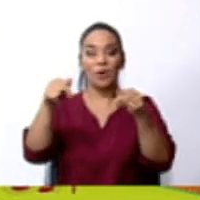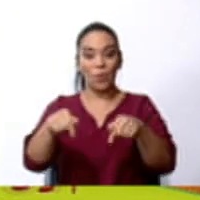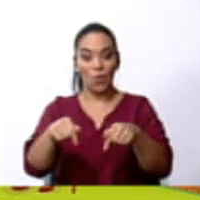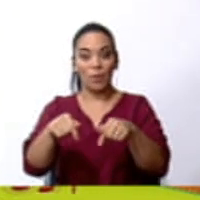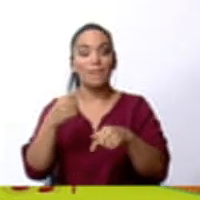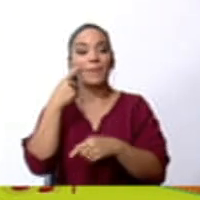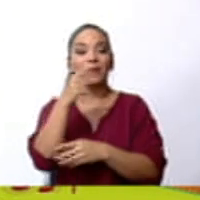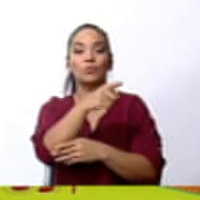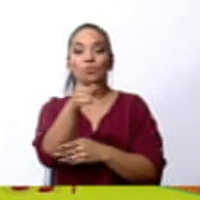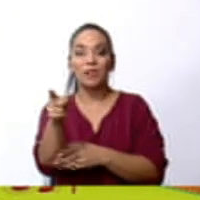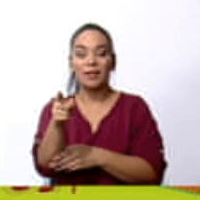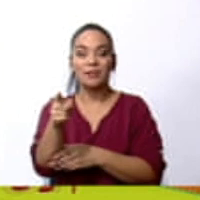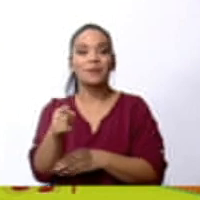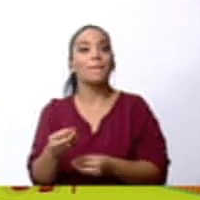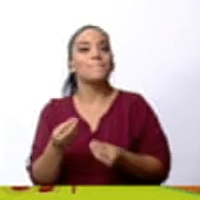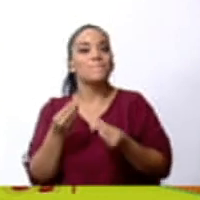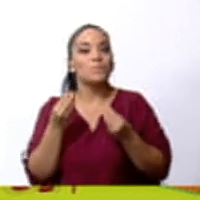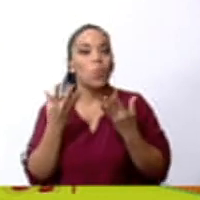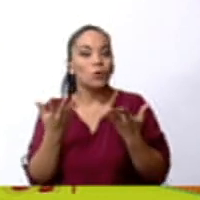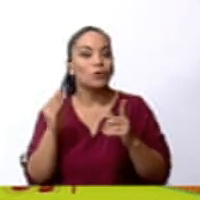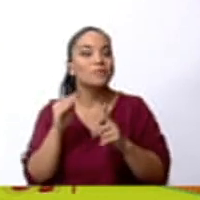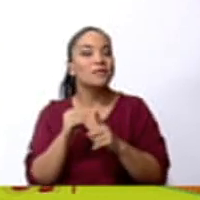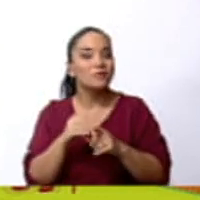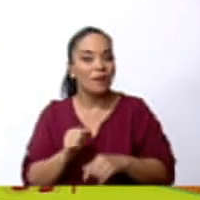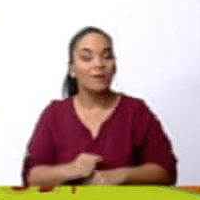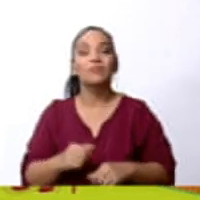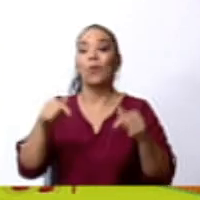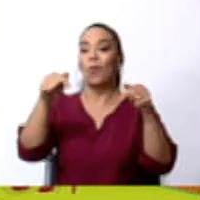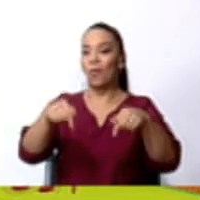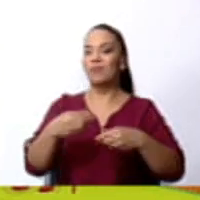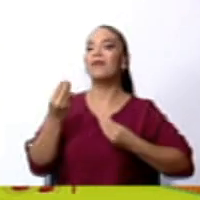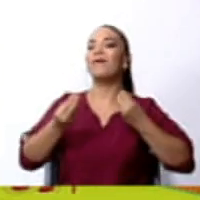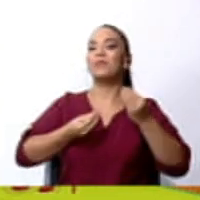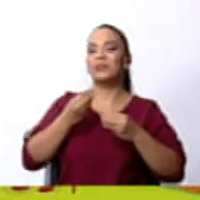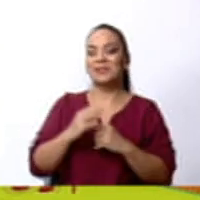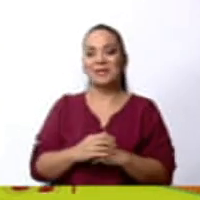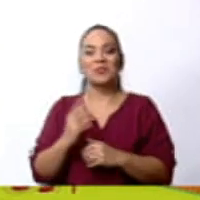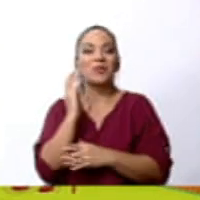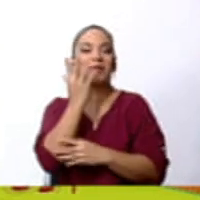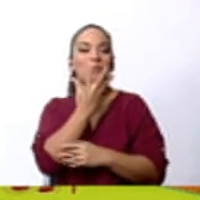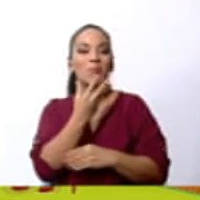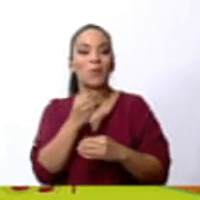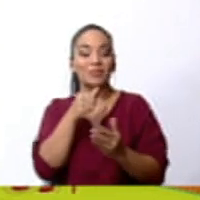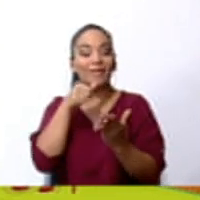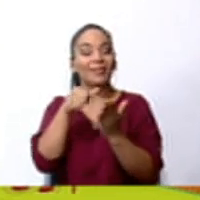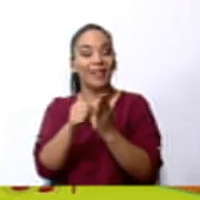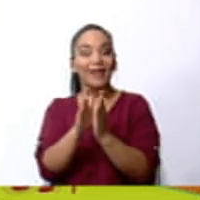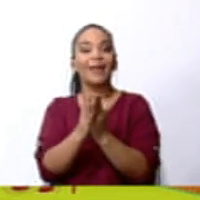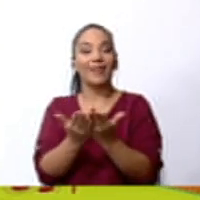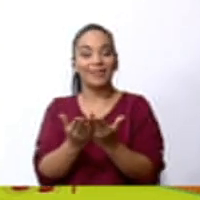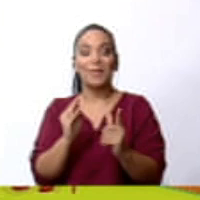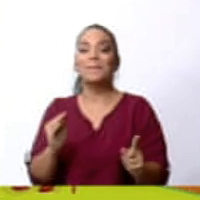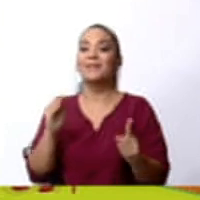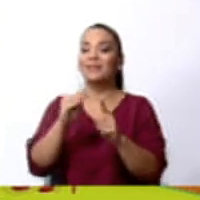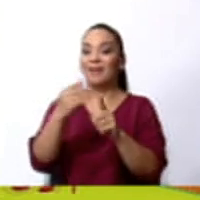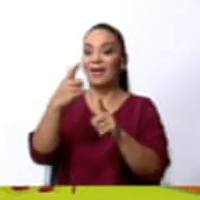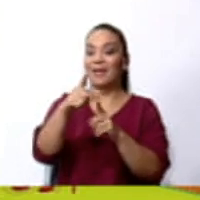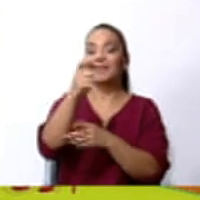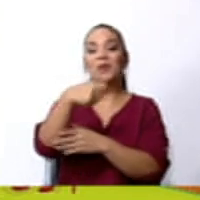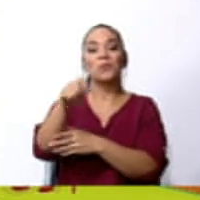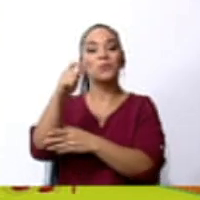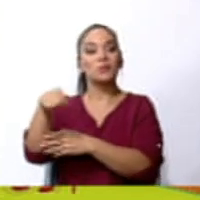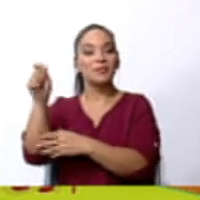para ustedes muchos y vamos a hacer hoy una hermosa tarjeta también con un mensaje en letra cursiva,